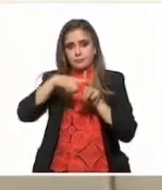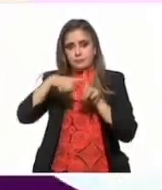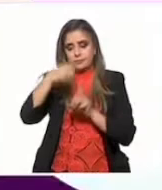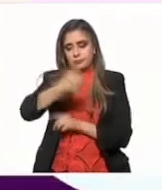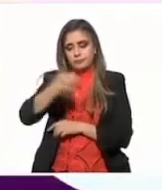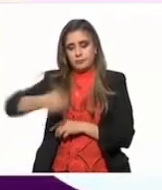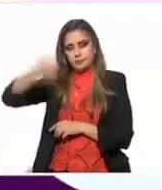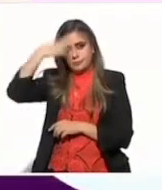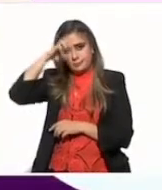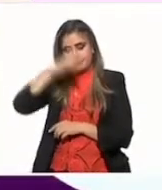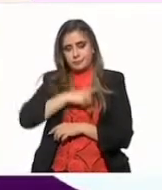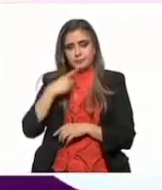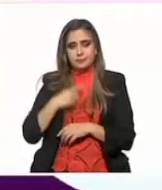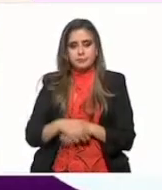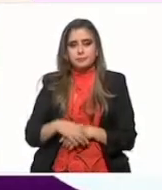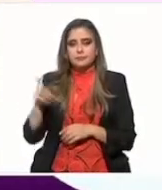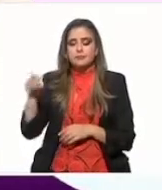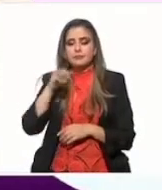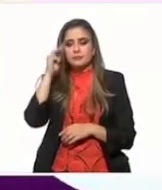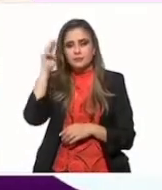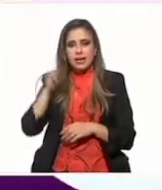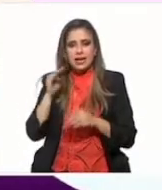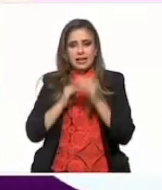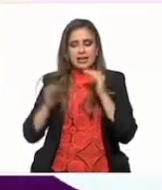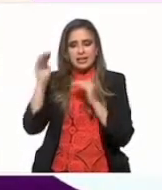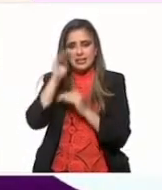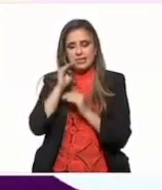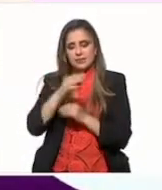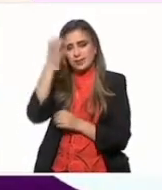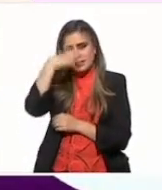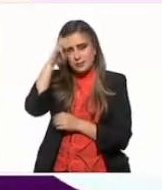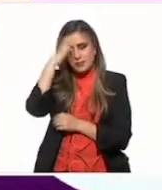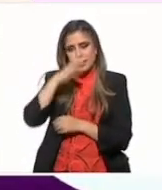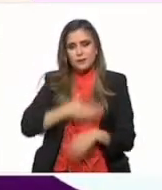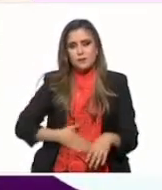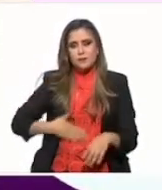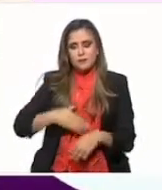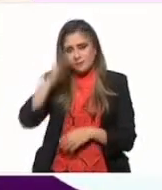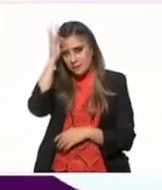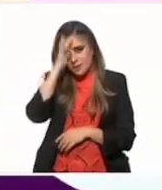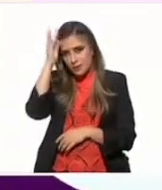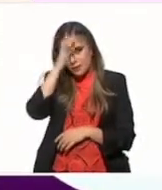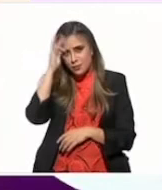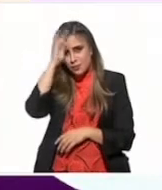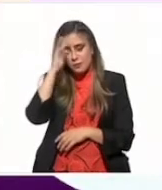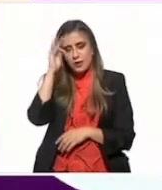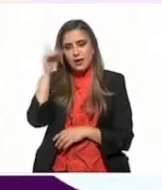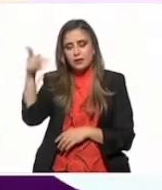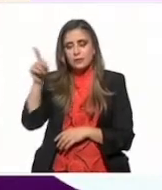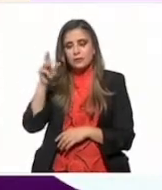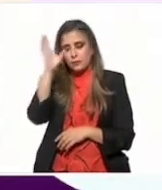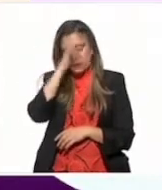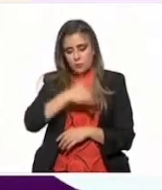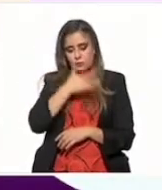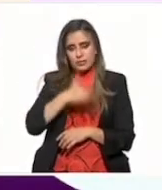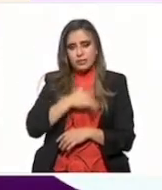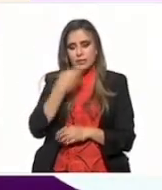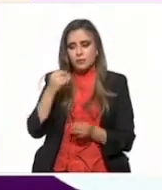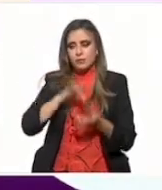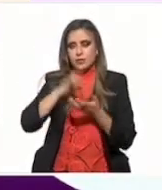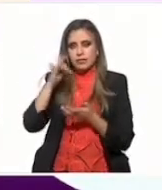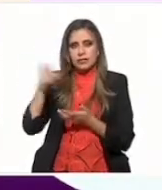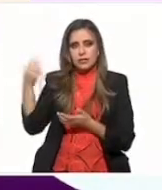maestro budista filósofo y experto también en todas estas artes de la conciencia te queremos agradecer mucho esta